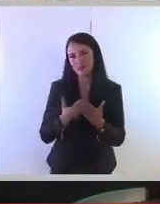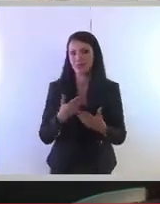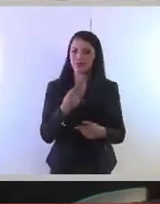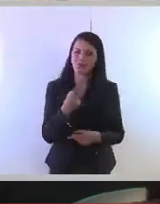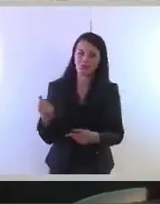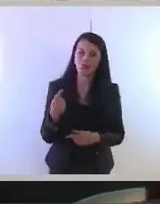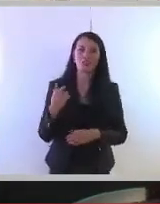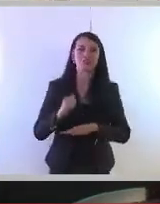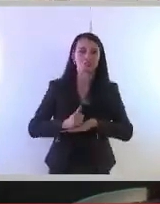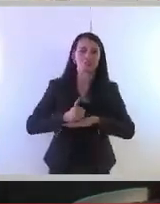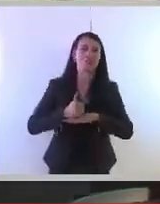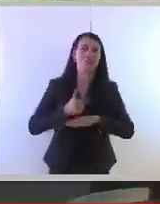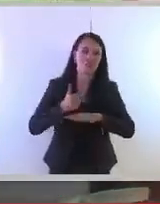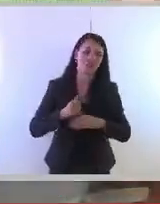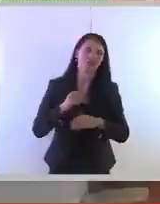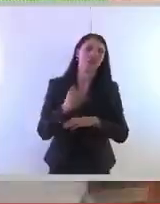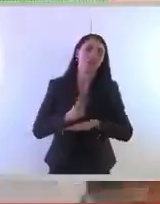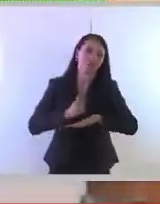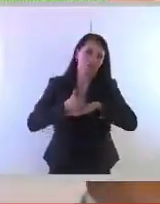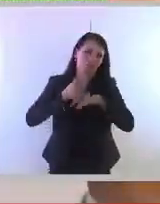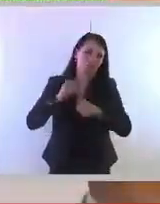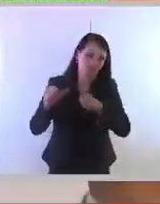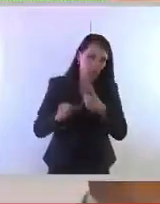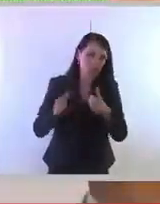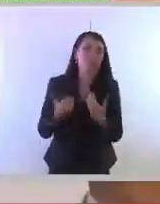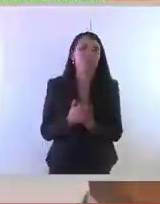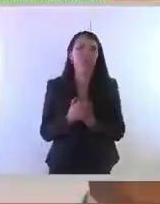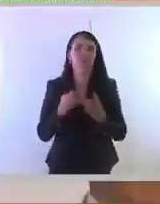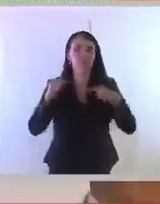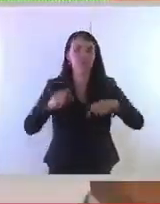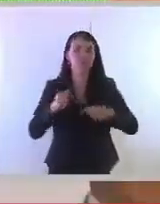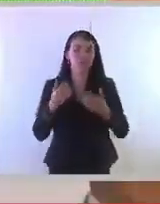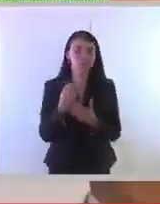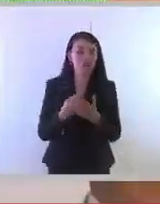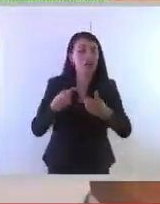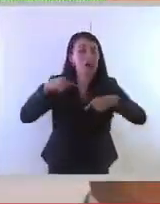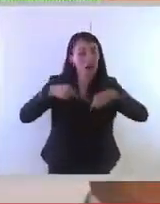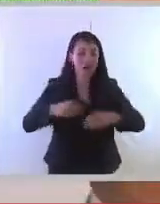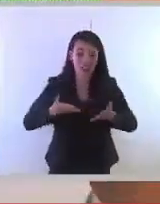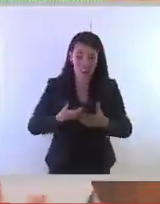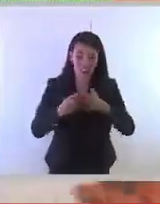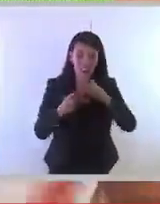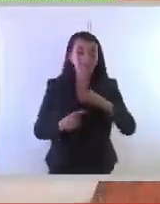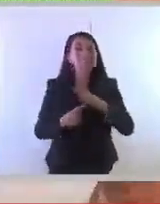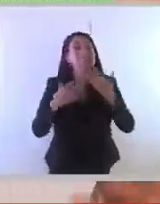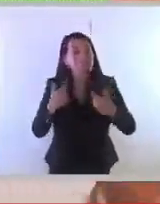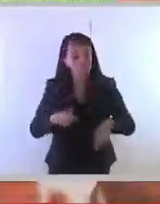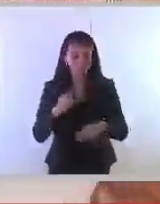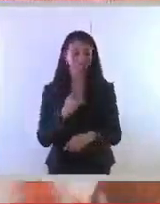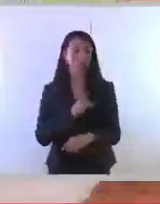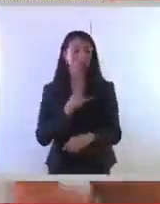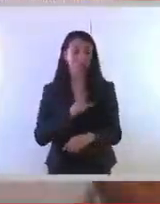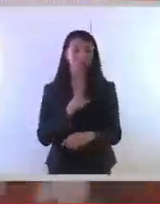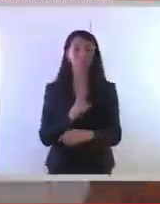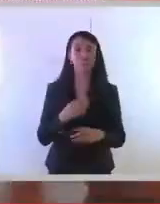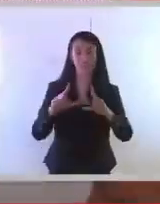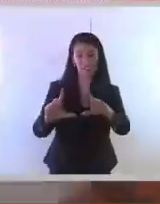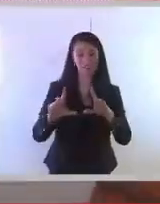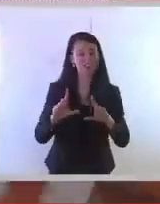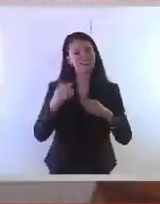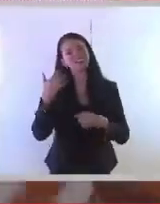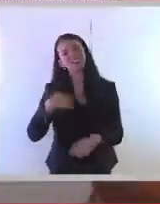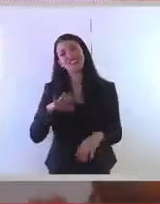nuestro vicerrector. Le estaba contando que yo soy egresada. Esta es mi alma mater y me encanta que estos temas se hagan en la universidad